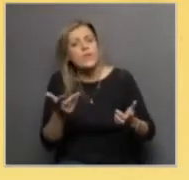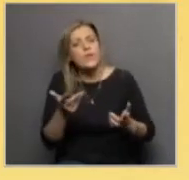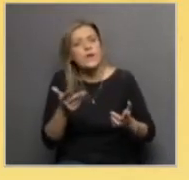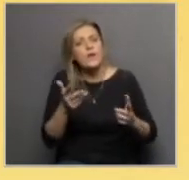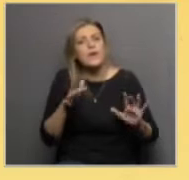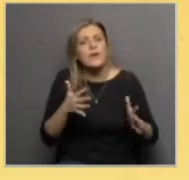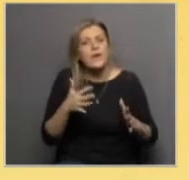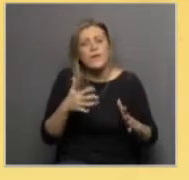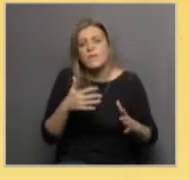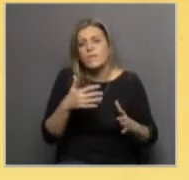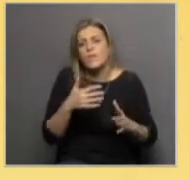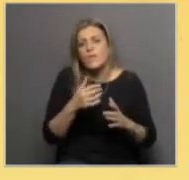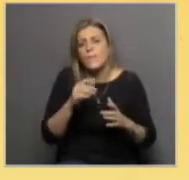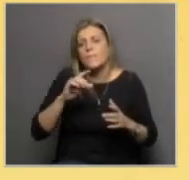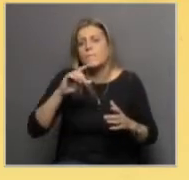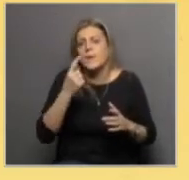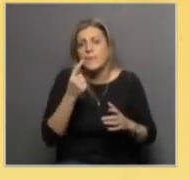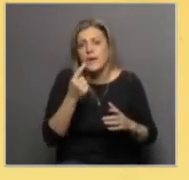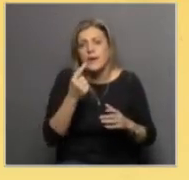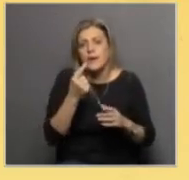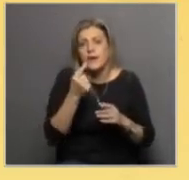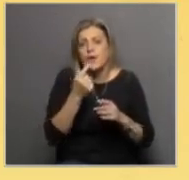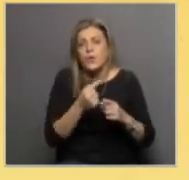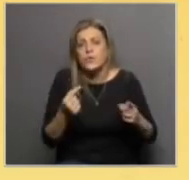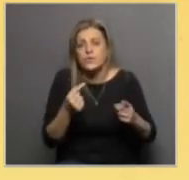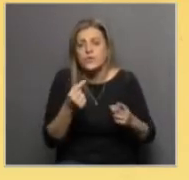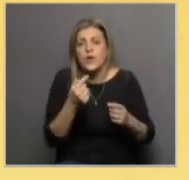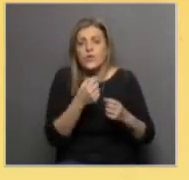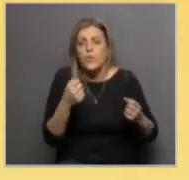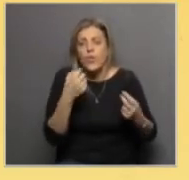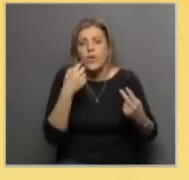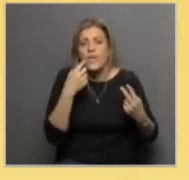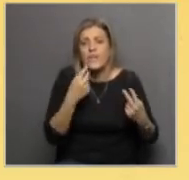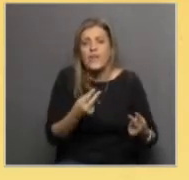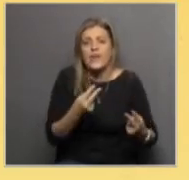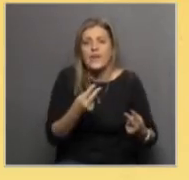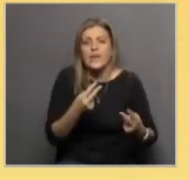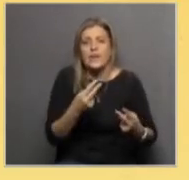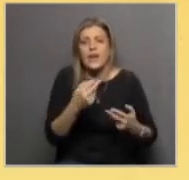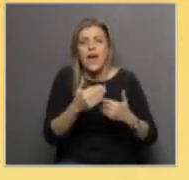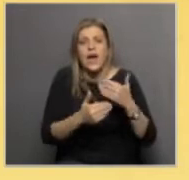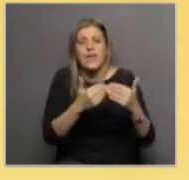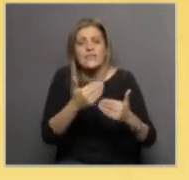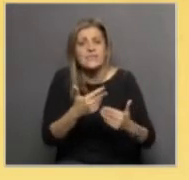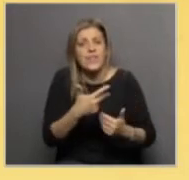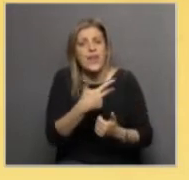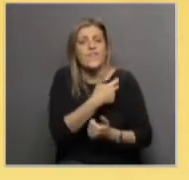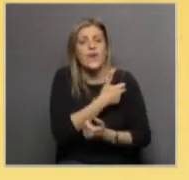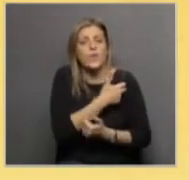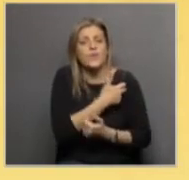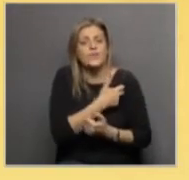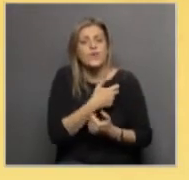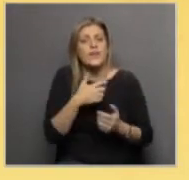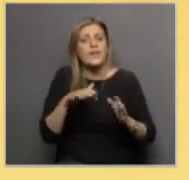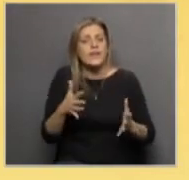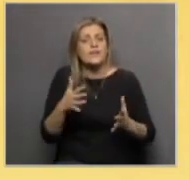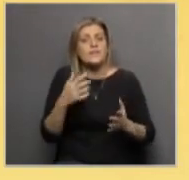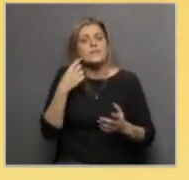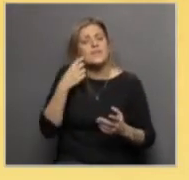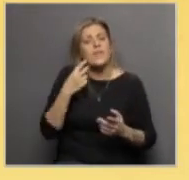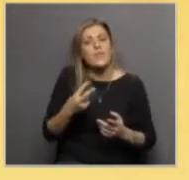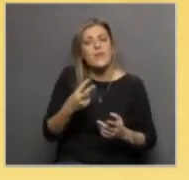viendo dentro de las cosas que primero se podrían observar en base al avance de la vacunación, que es en lo que tiene que ver con